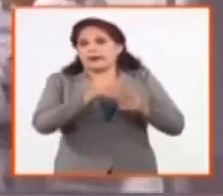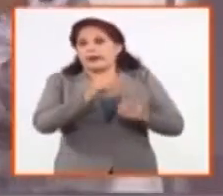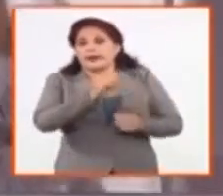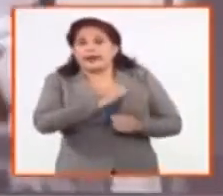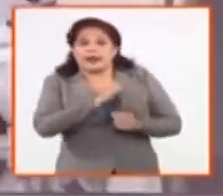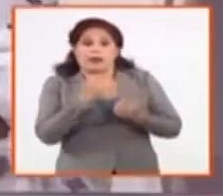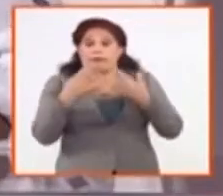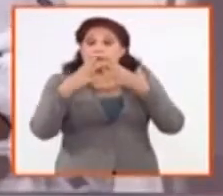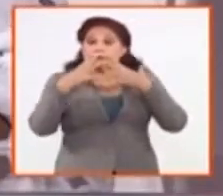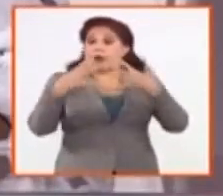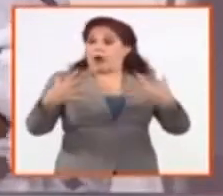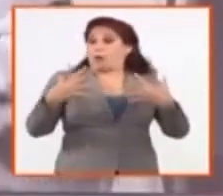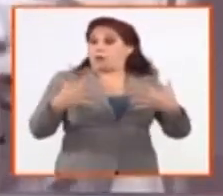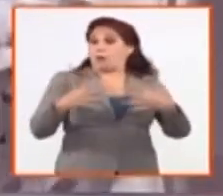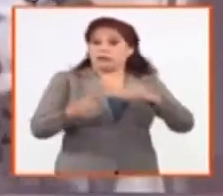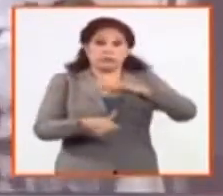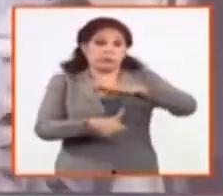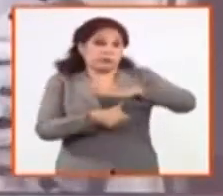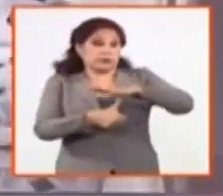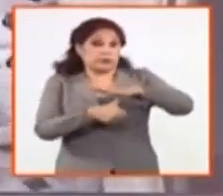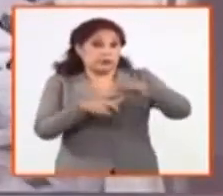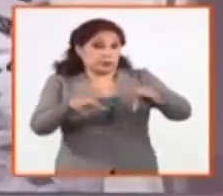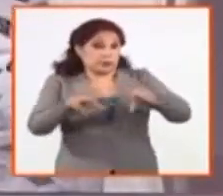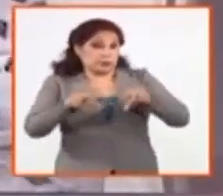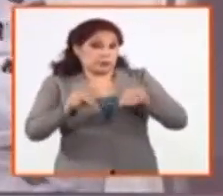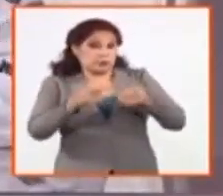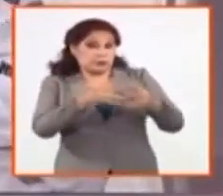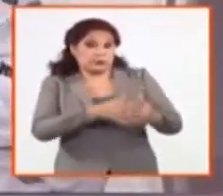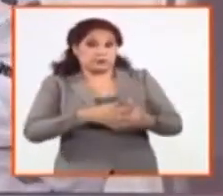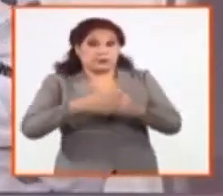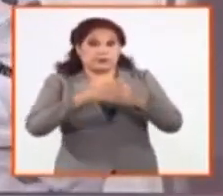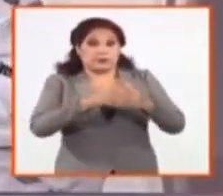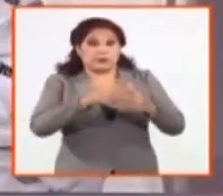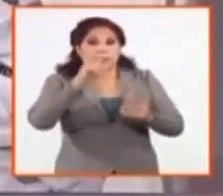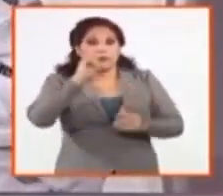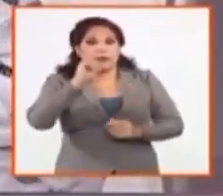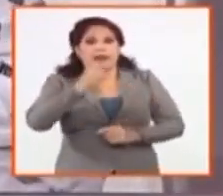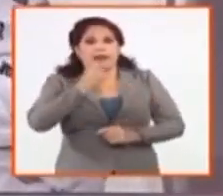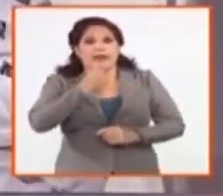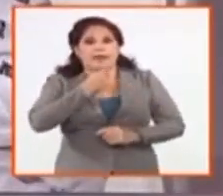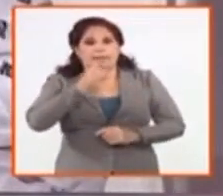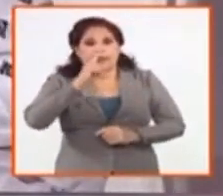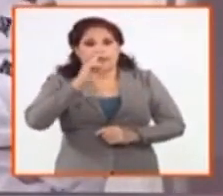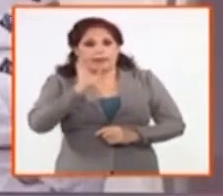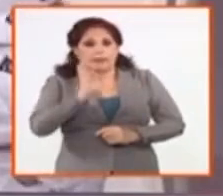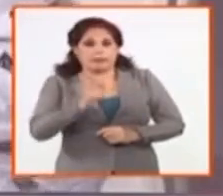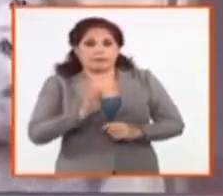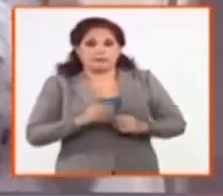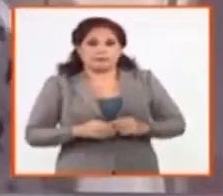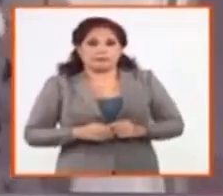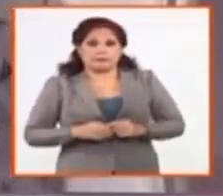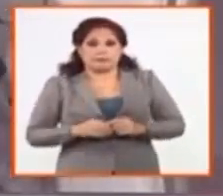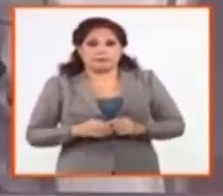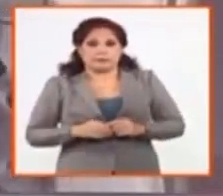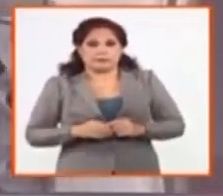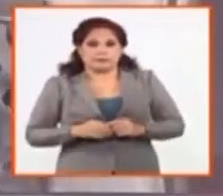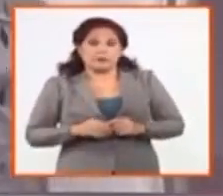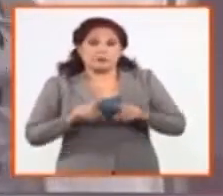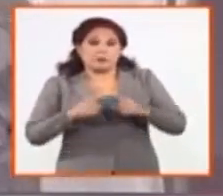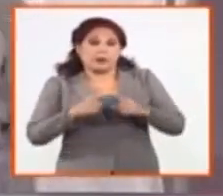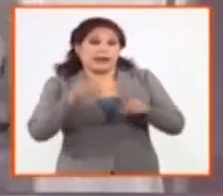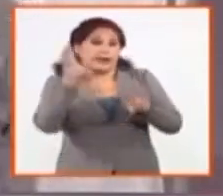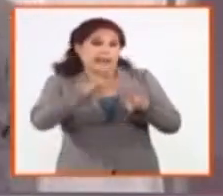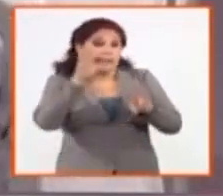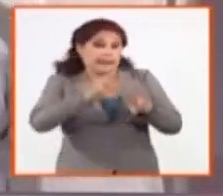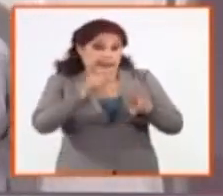para tener un papel importante, había resuelto un problema y se ha convertido en un desastre. Porque lo que sucede es que lo que critican sobre todo